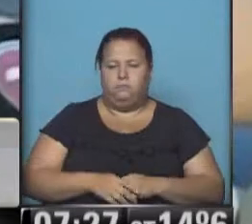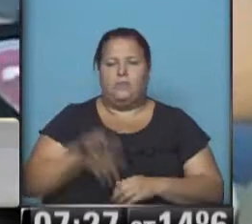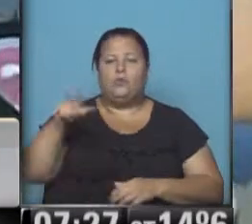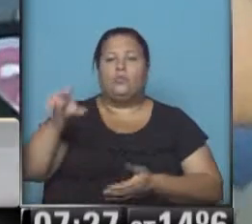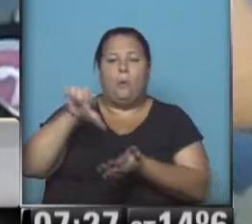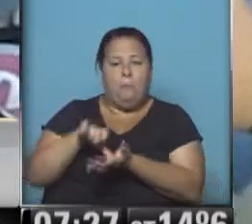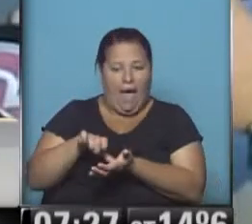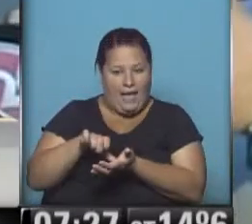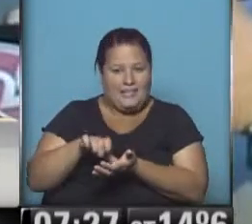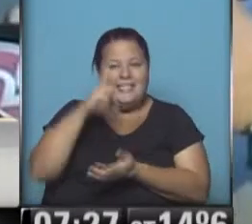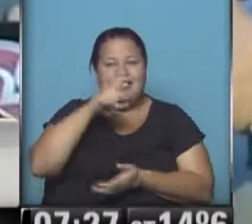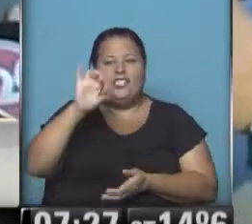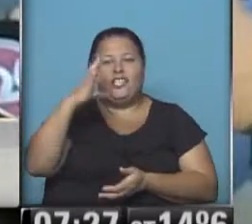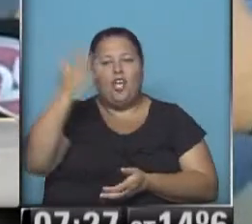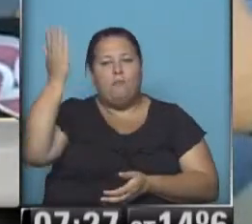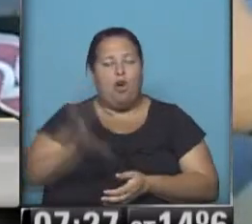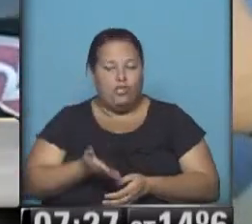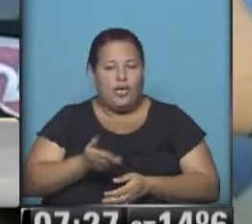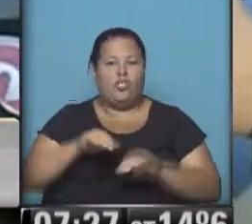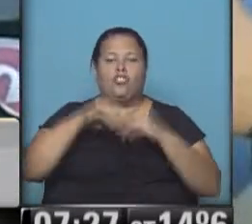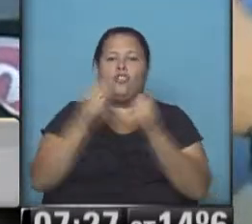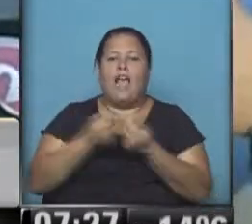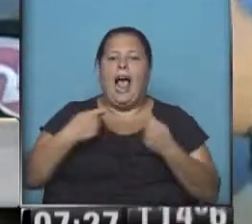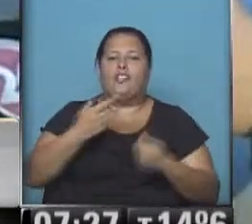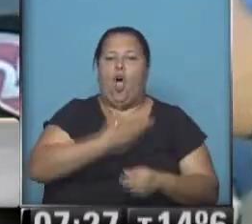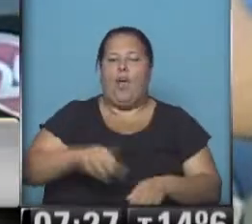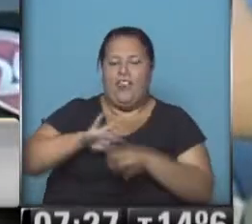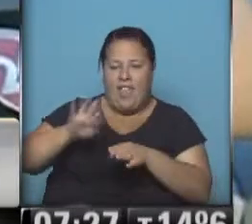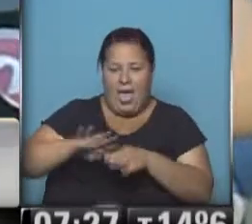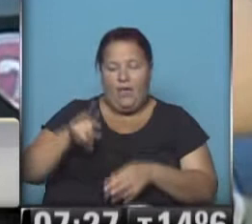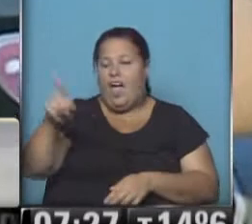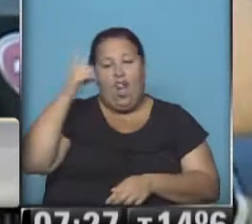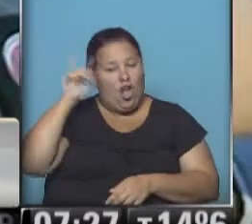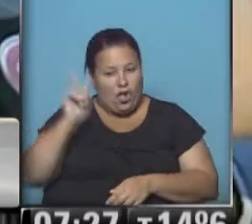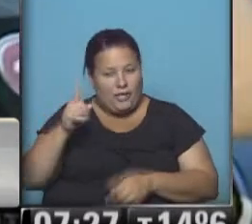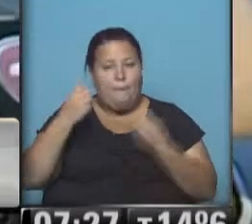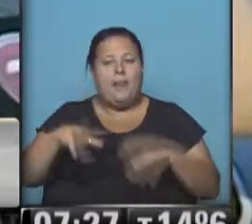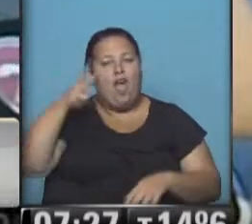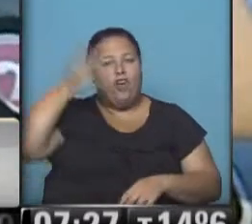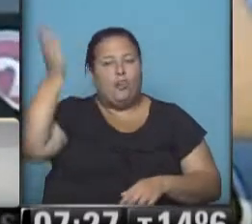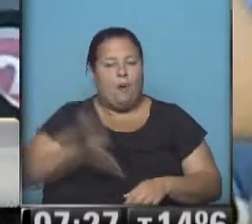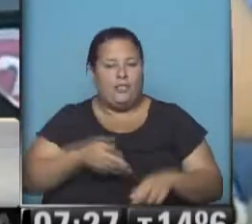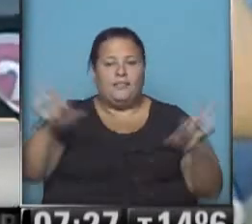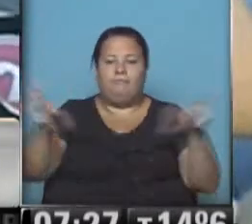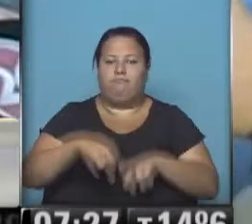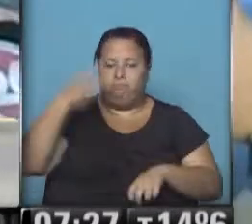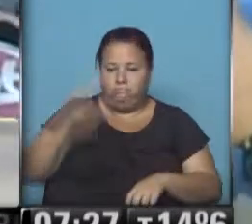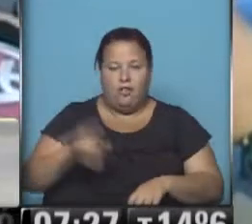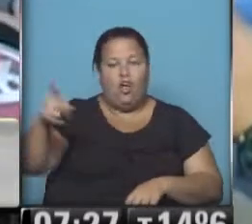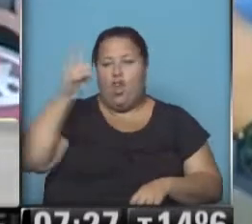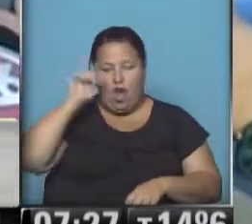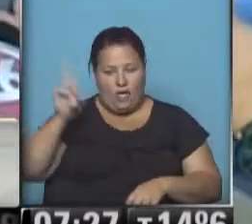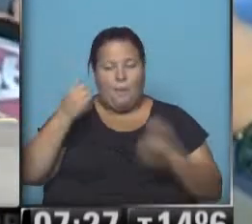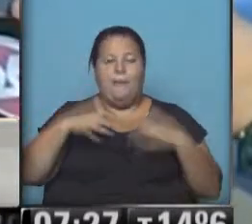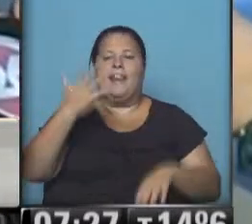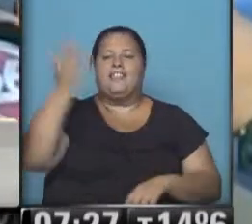país tiene 105% del Producto Bruto Interno de deuda y no debe saber que perdió el 8% del ingreso real y que no debe saber que perdió